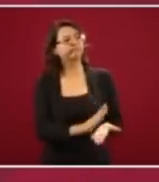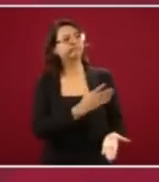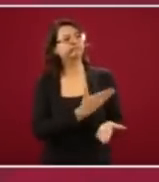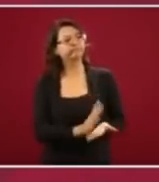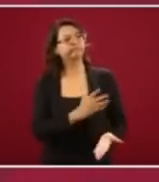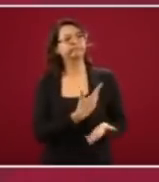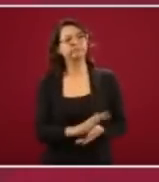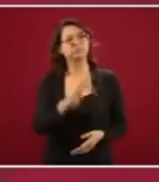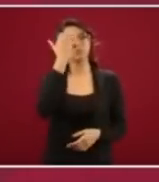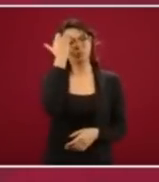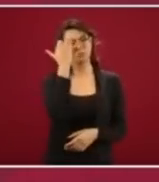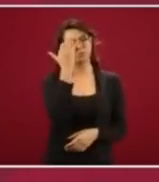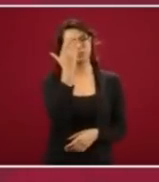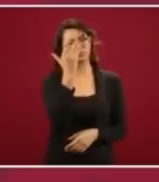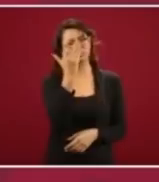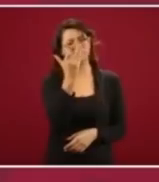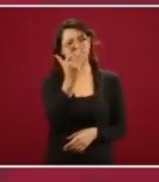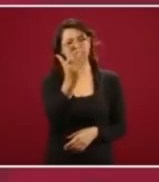pagar,